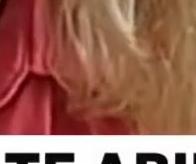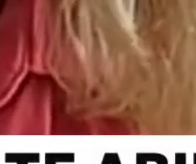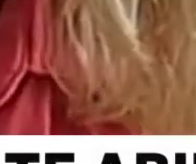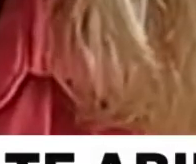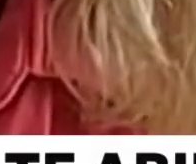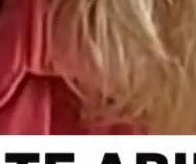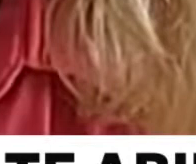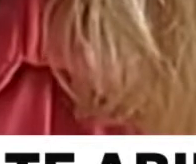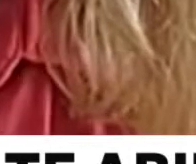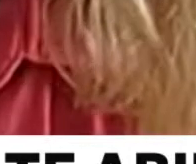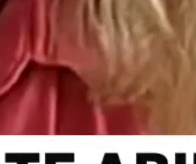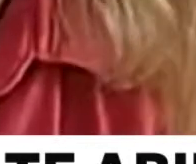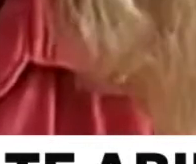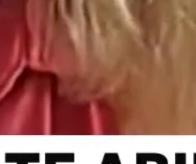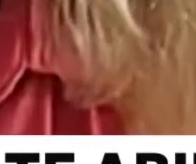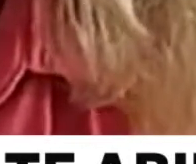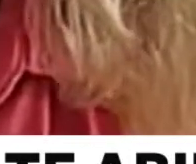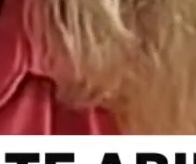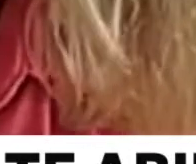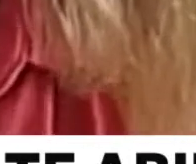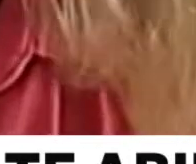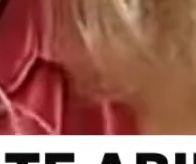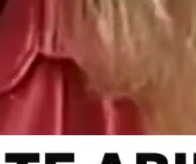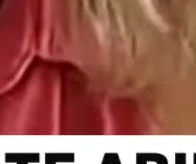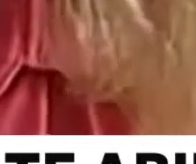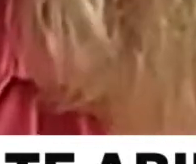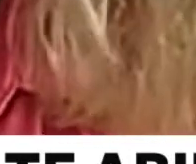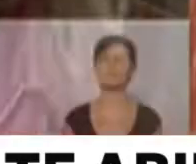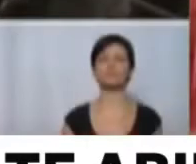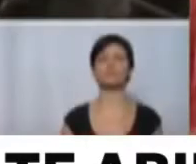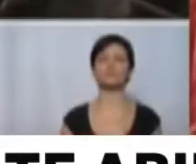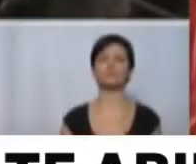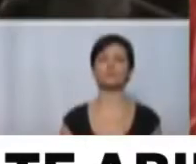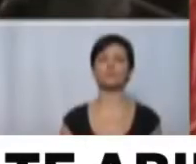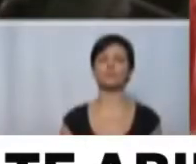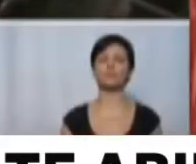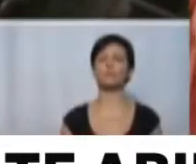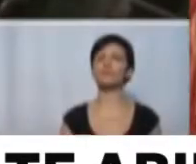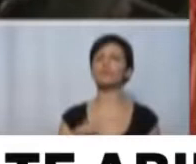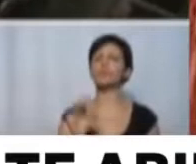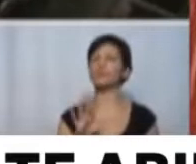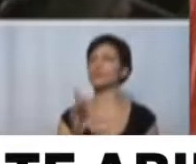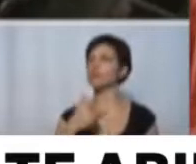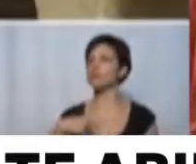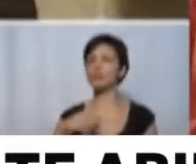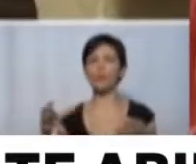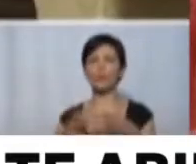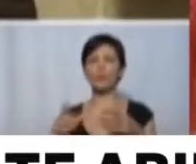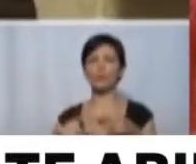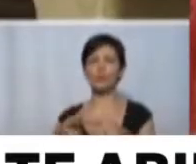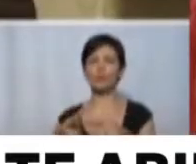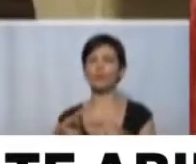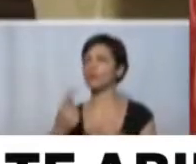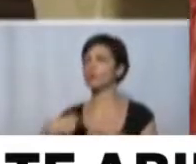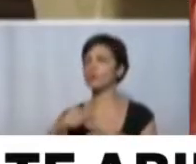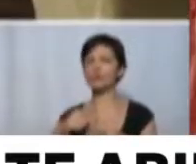es muy importante. Pero bueno, la verdad es que nosotros vamos a solicitar al interventor el plan de negocios y las soluciones que están pensando,